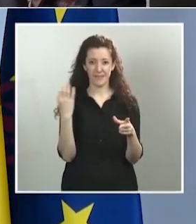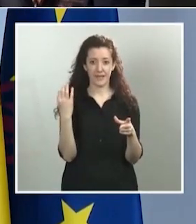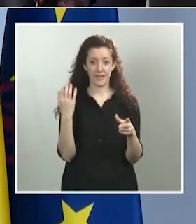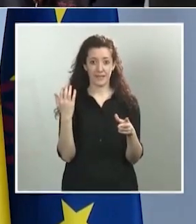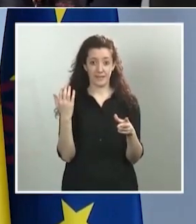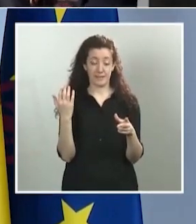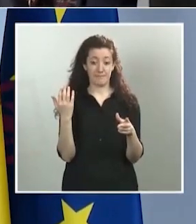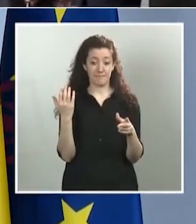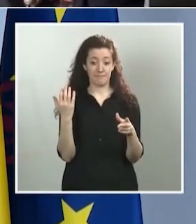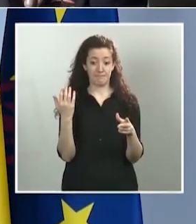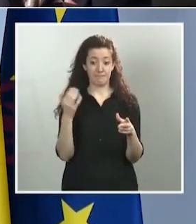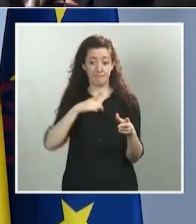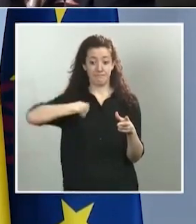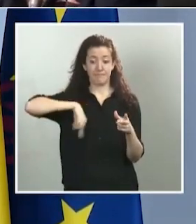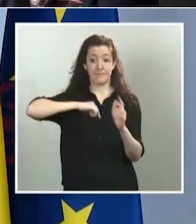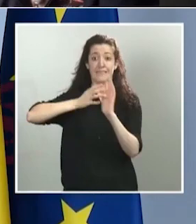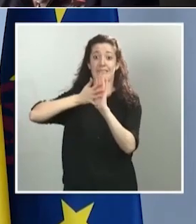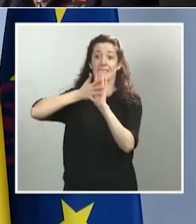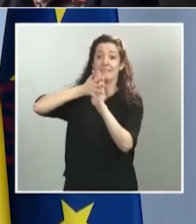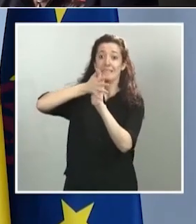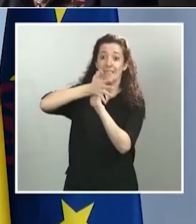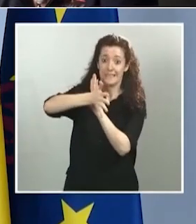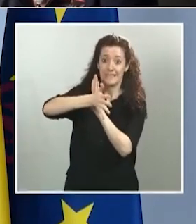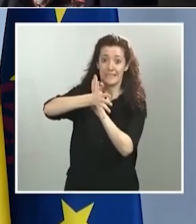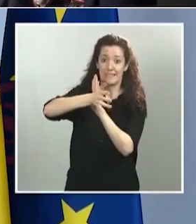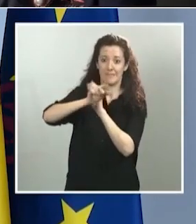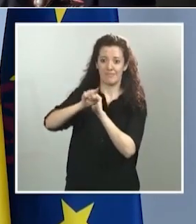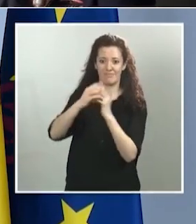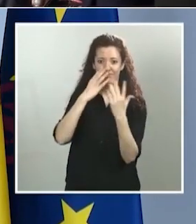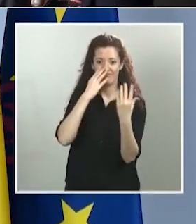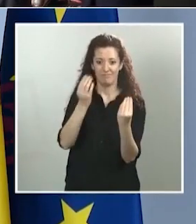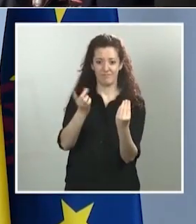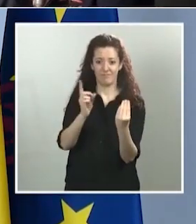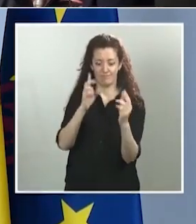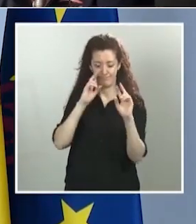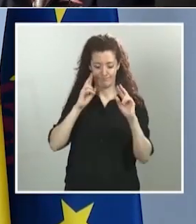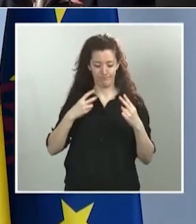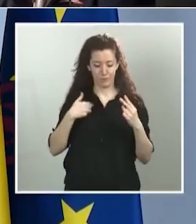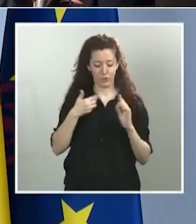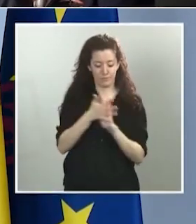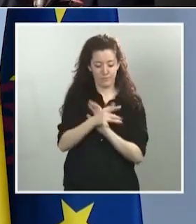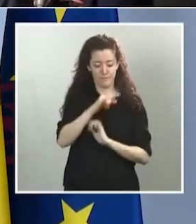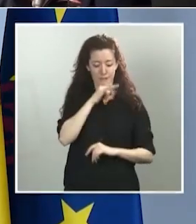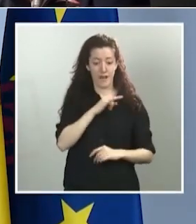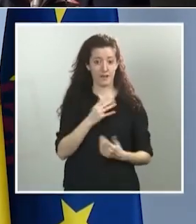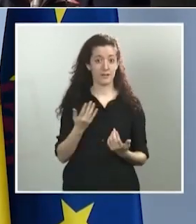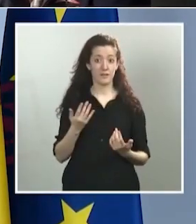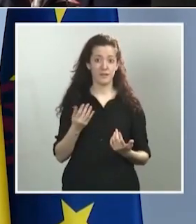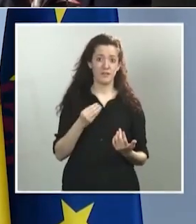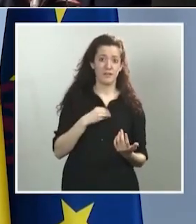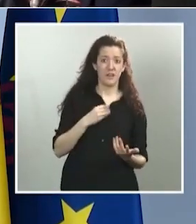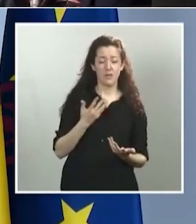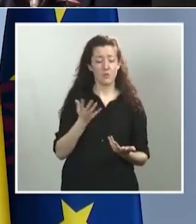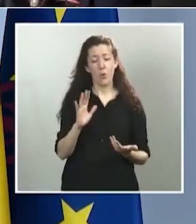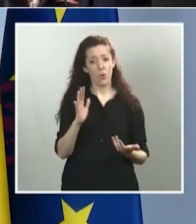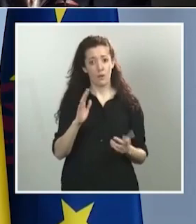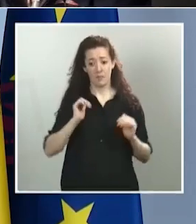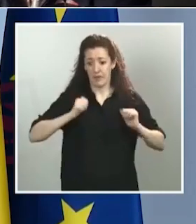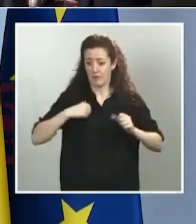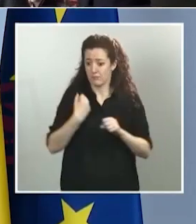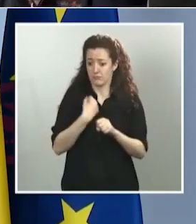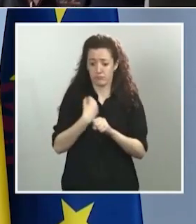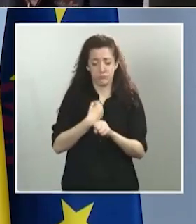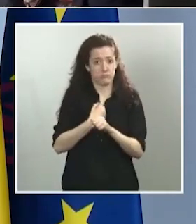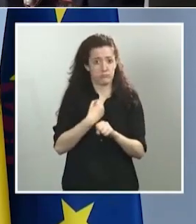que siete veces más grande entonces es lógico pero eso acá o lo camuflan estas televisiones malditas estos